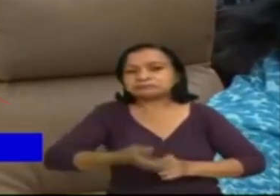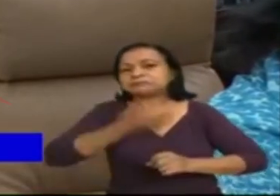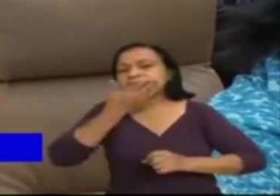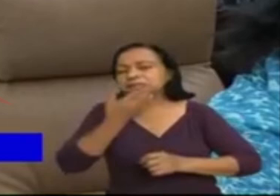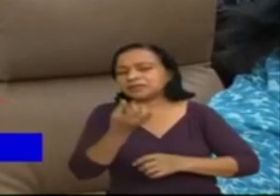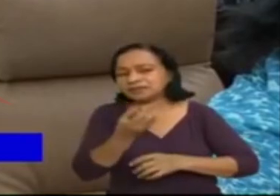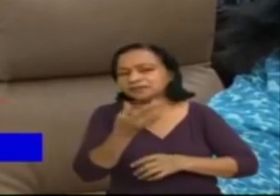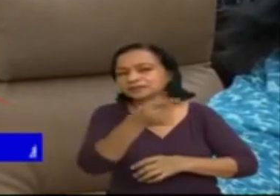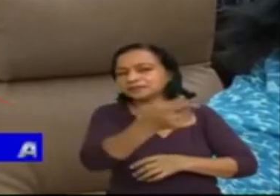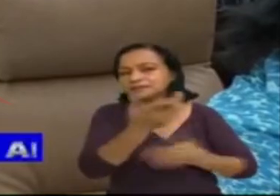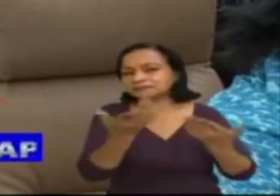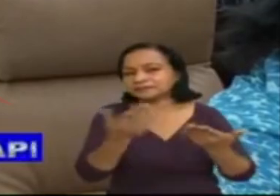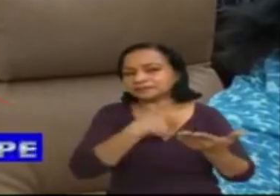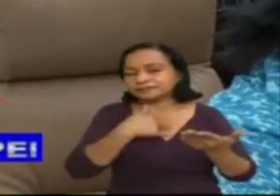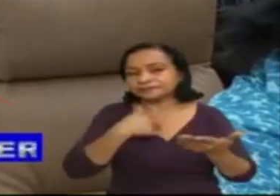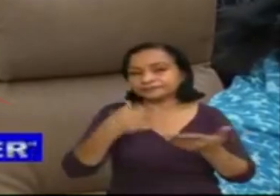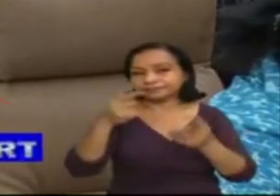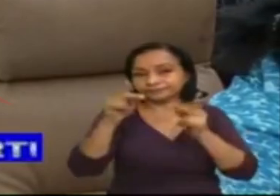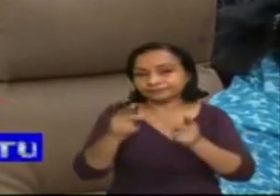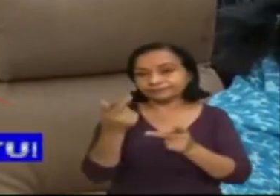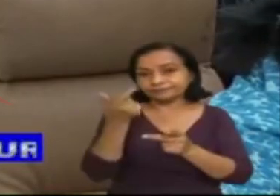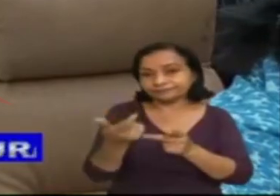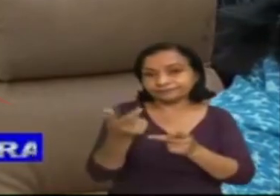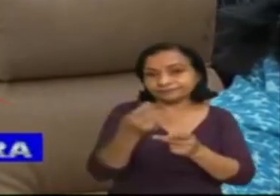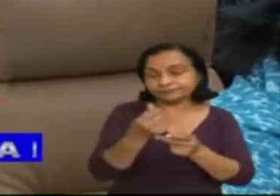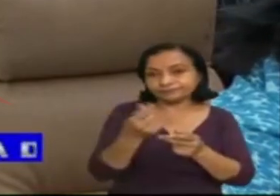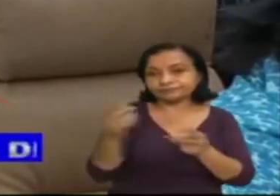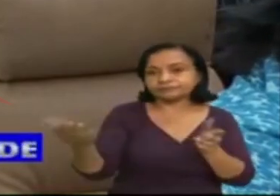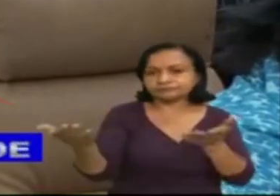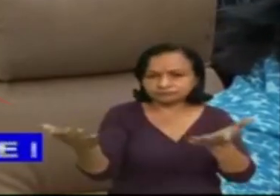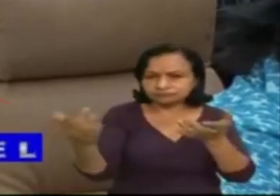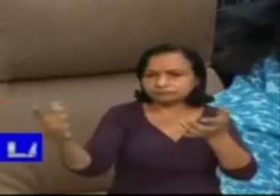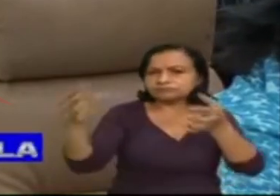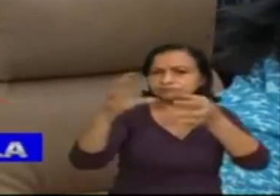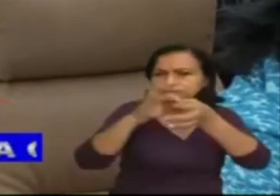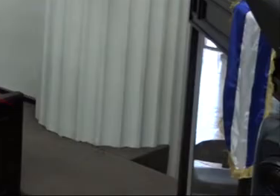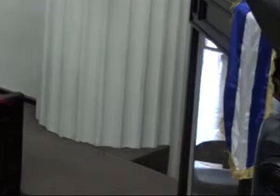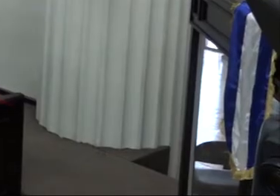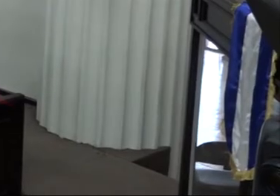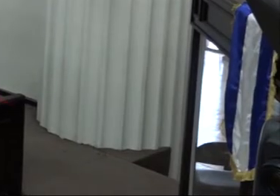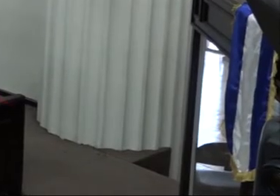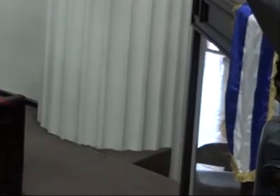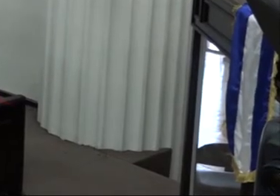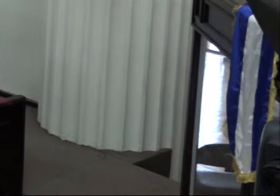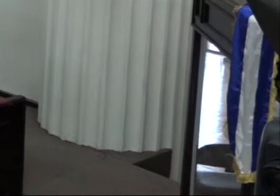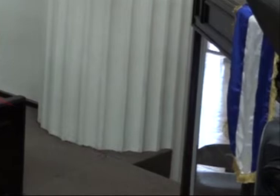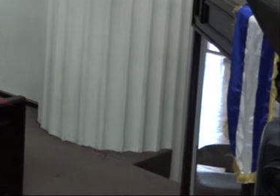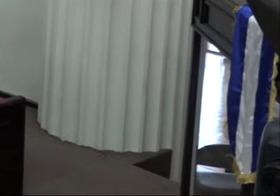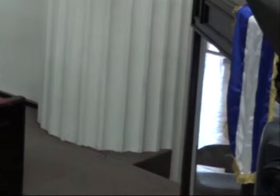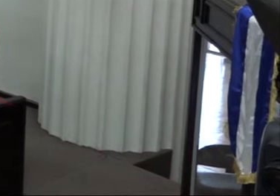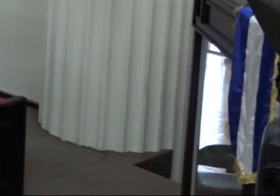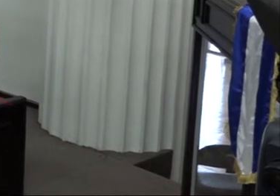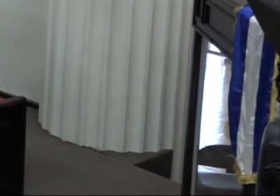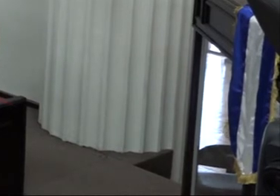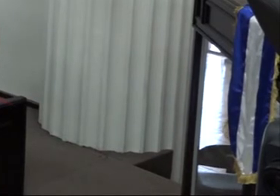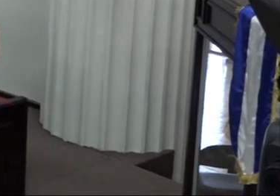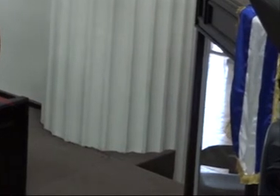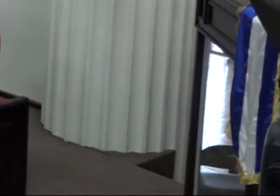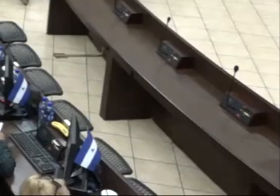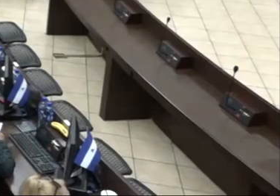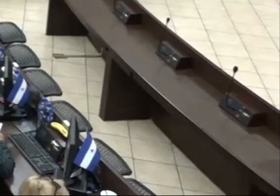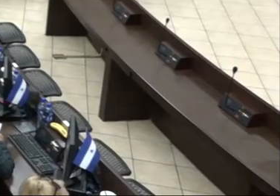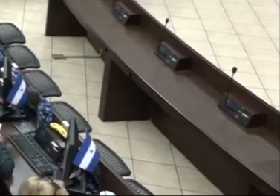Ahora, si el capital, el gran capital, se nos quiere unir en este esfuerzo, bienvenidos sean. Asimismo, se presentó ante el Parlamento